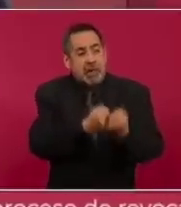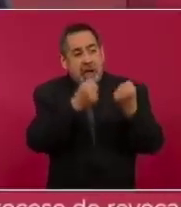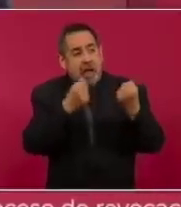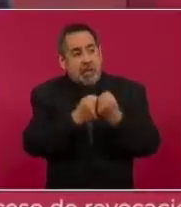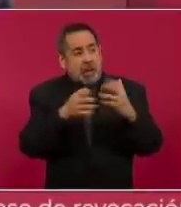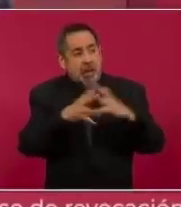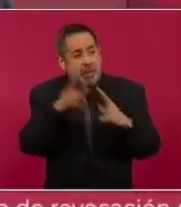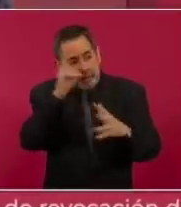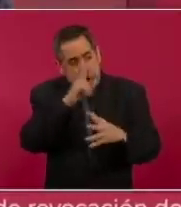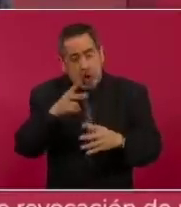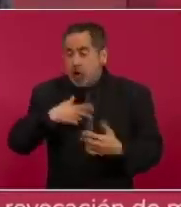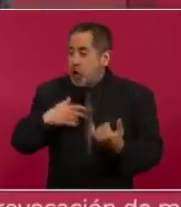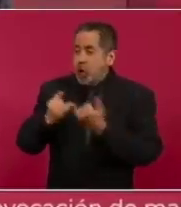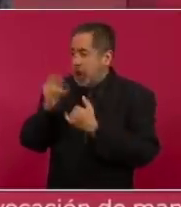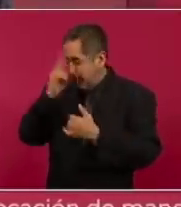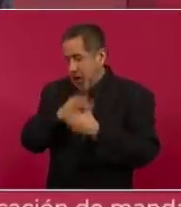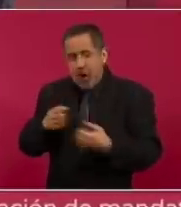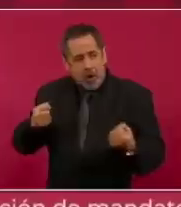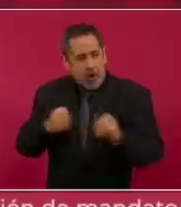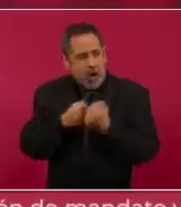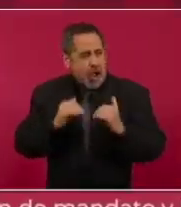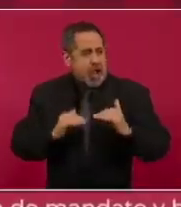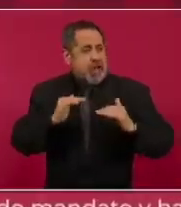En eso somos distintos,